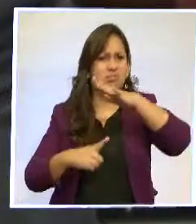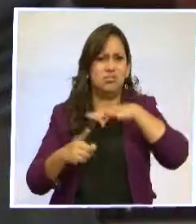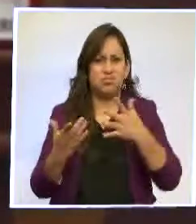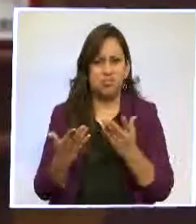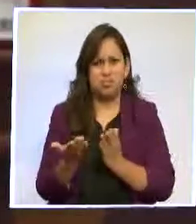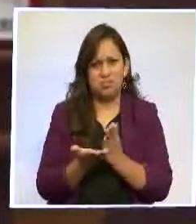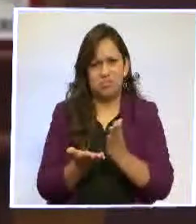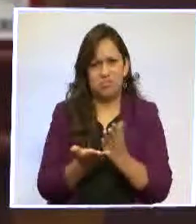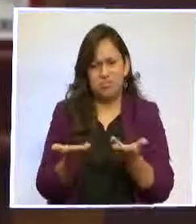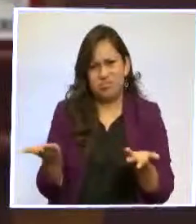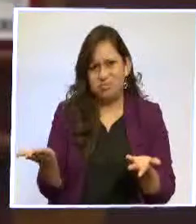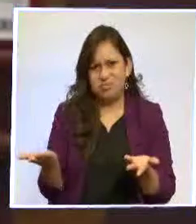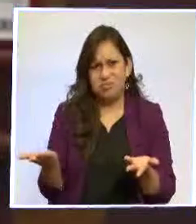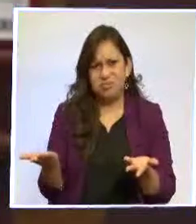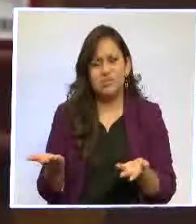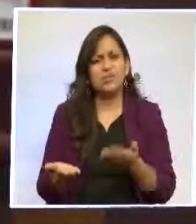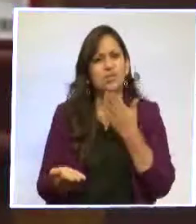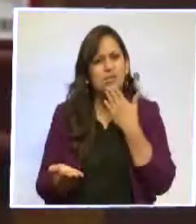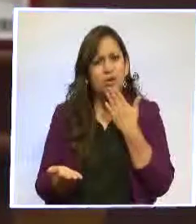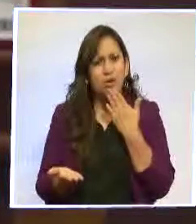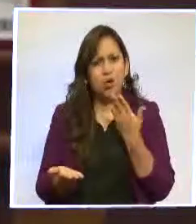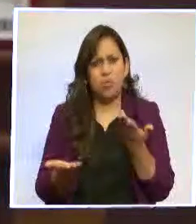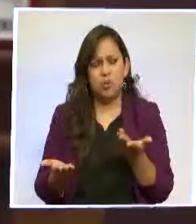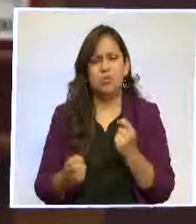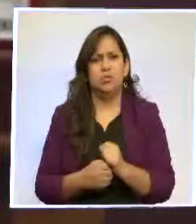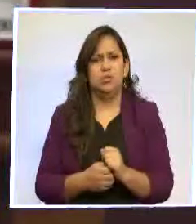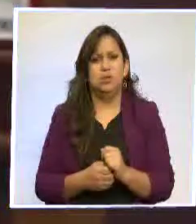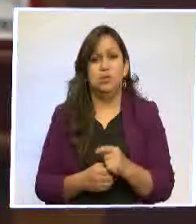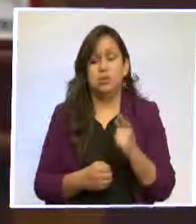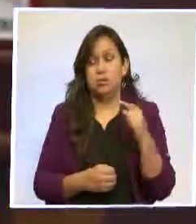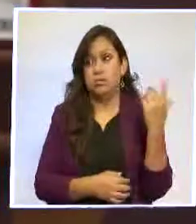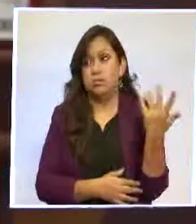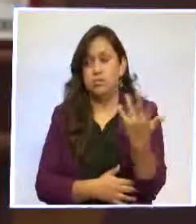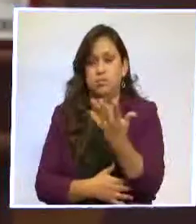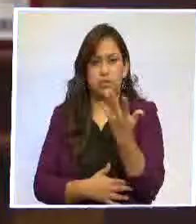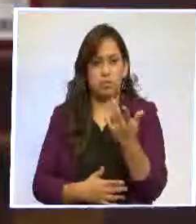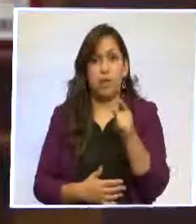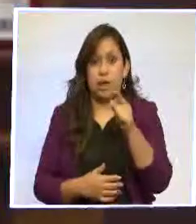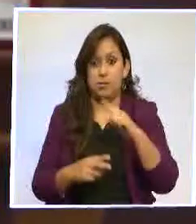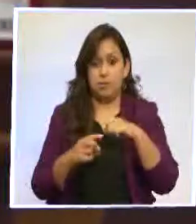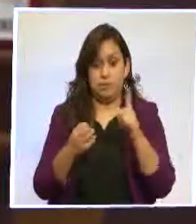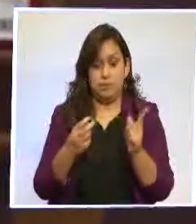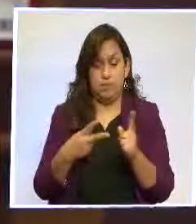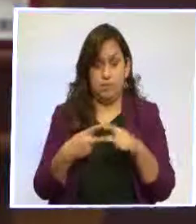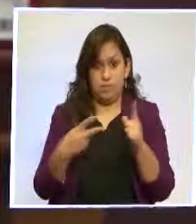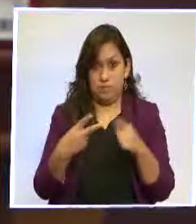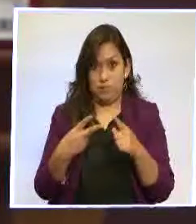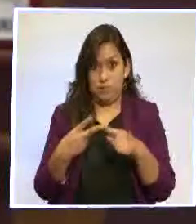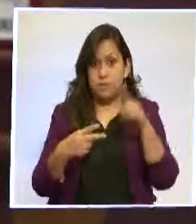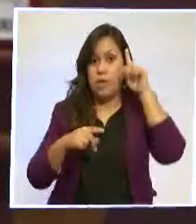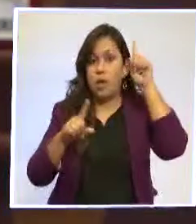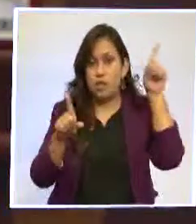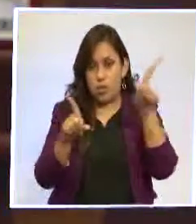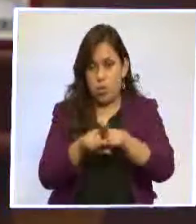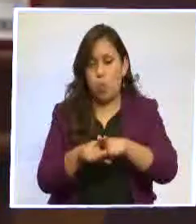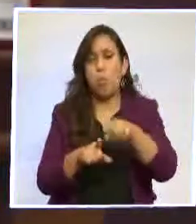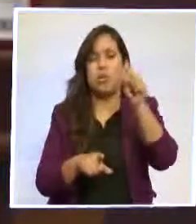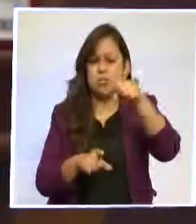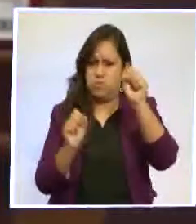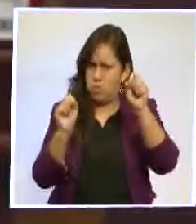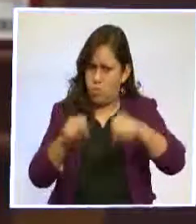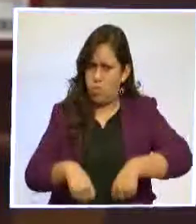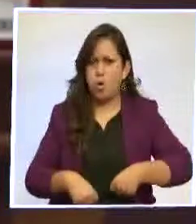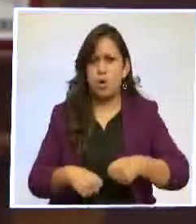por la provisión de nuestro oxígeno que fijan los bosques y los océanos. Ahí tiene un segundo elemento donde sí podría haber acuerdos. Creo